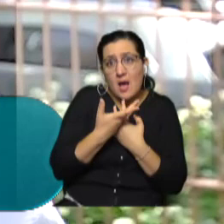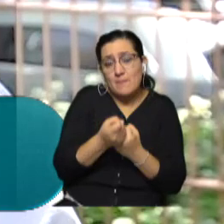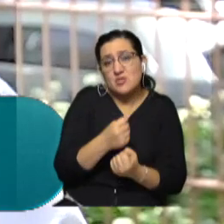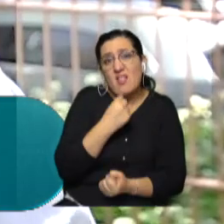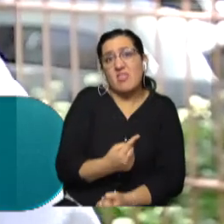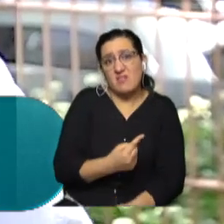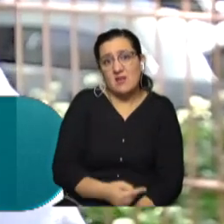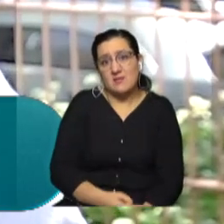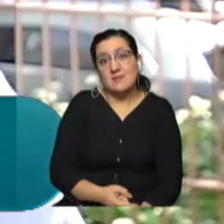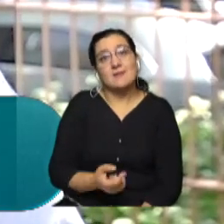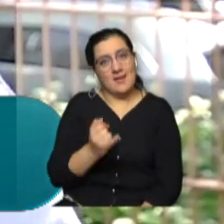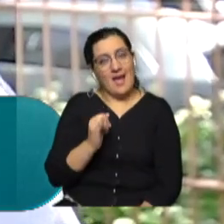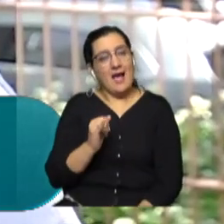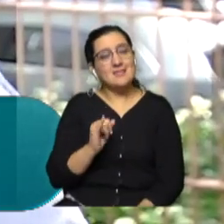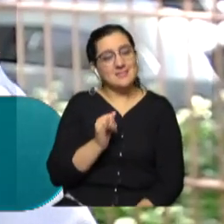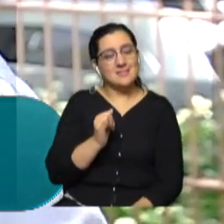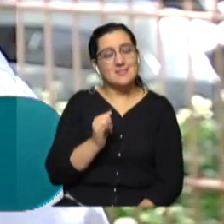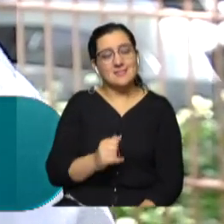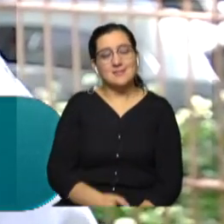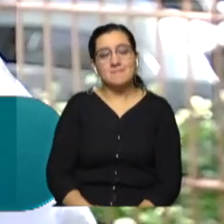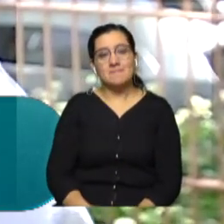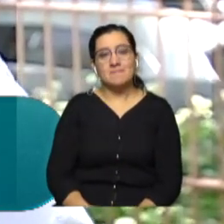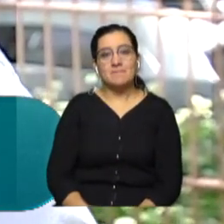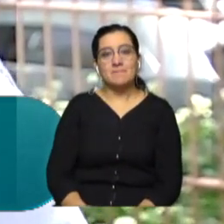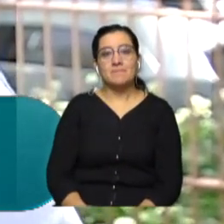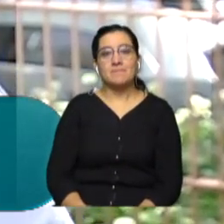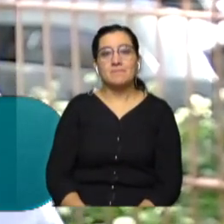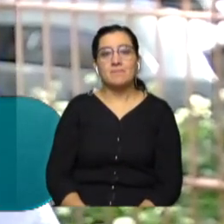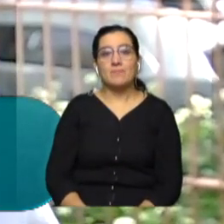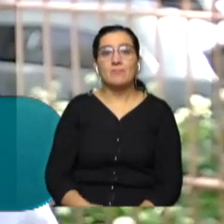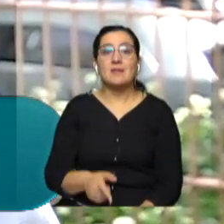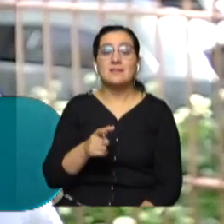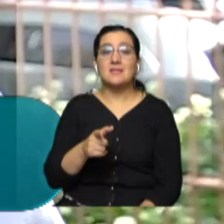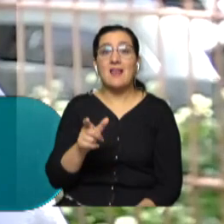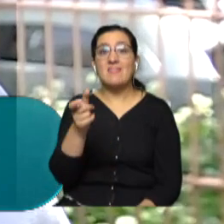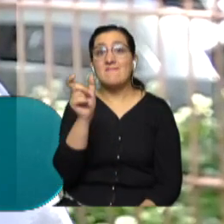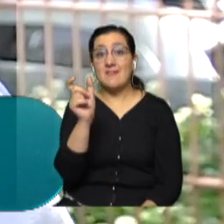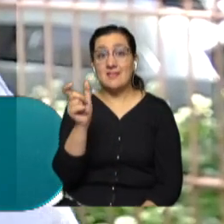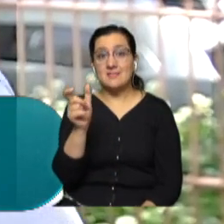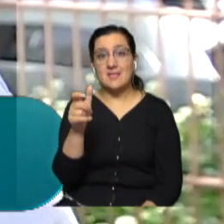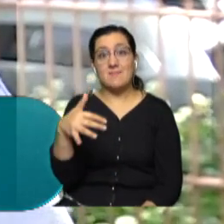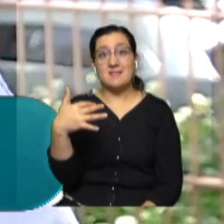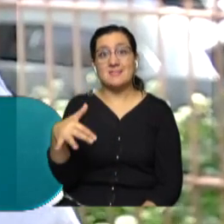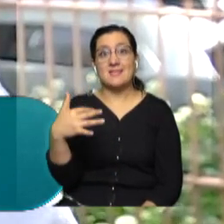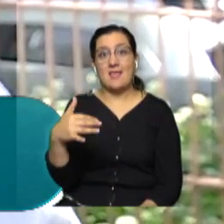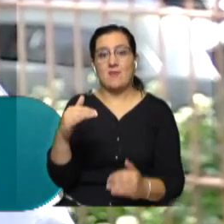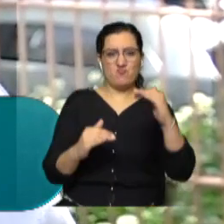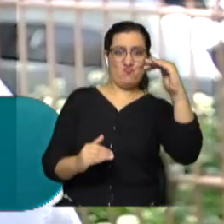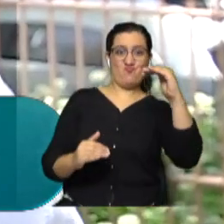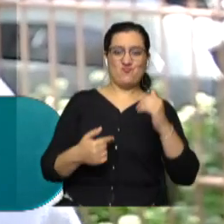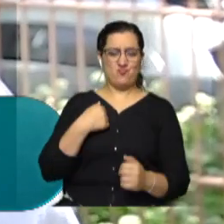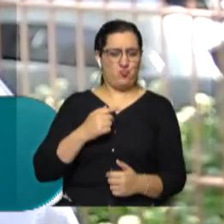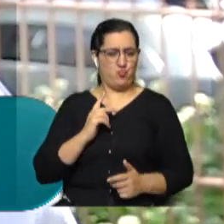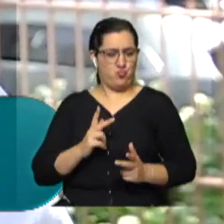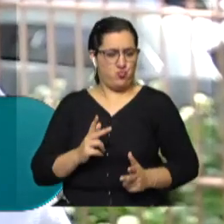débil también. Hay un efecto de ese tipo la diferencia es demasiada. Por eso esto que